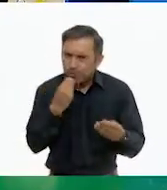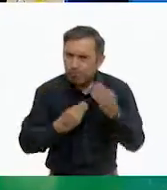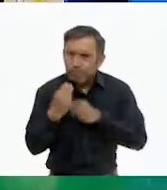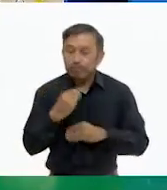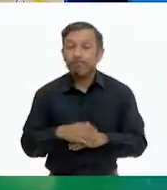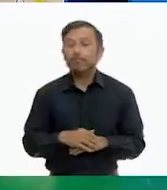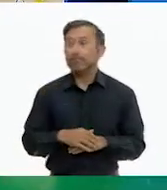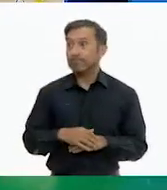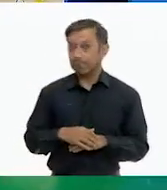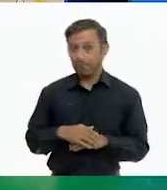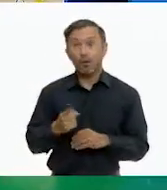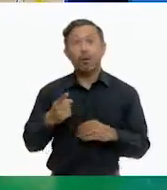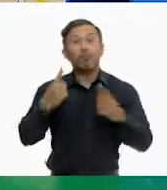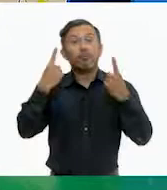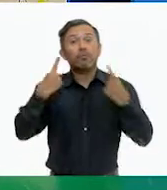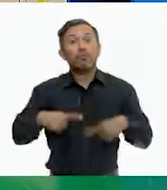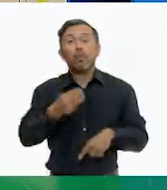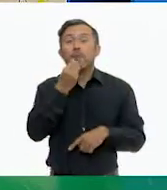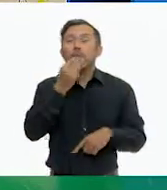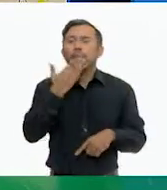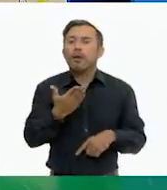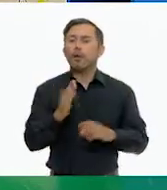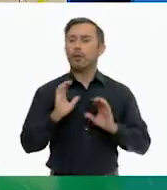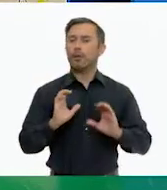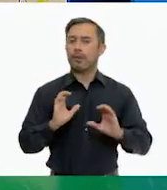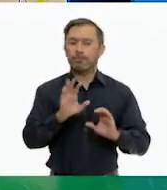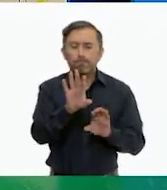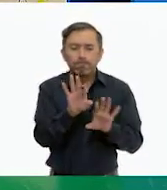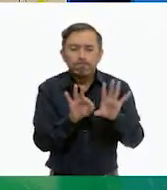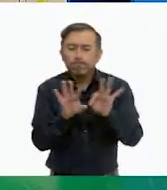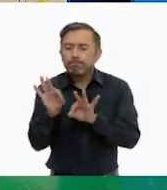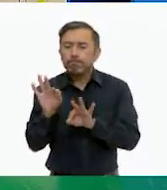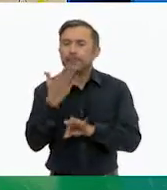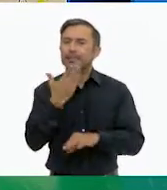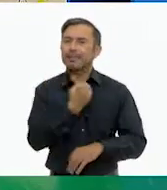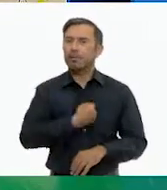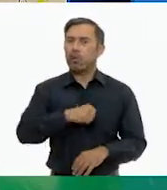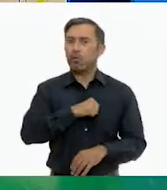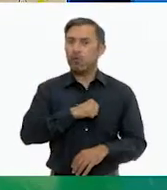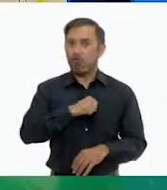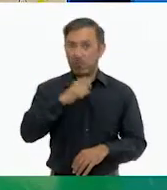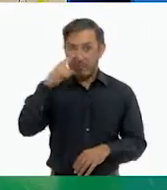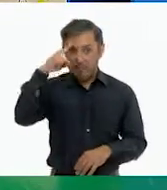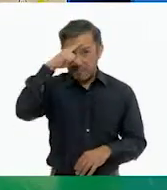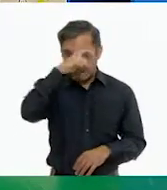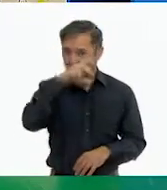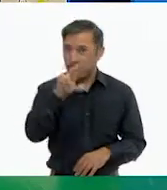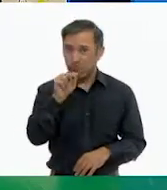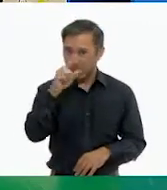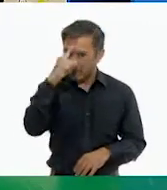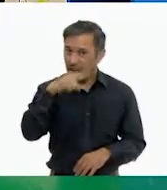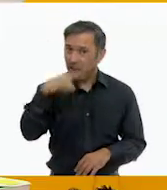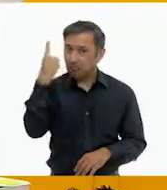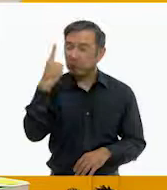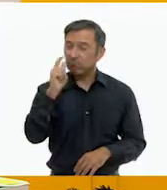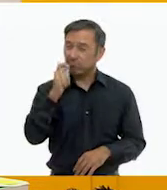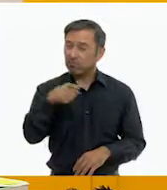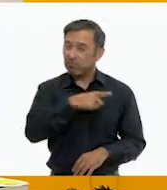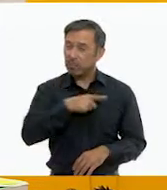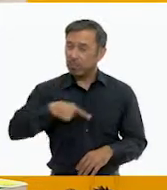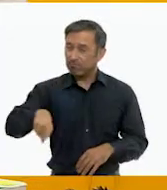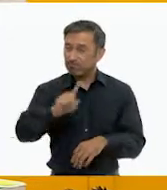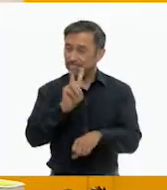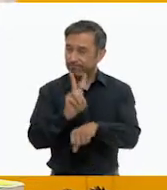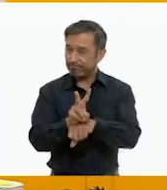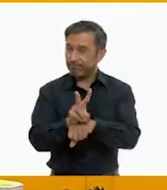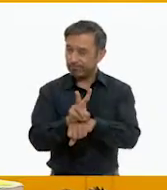llevar una vida saludable no es en realidad tan difícil. Solo debemos tener mucha atención